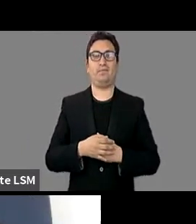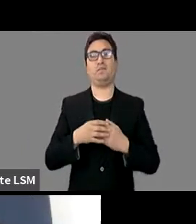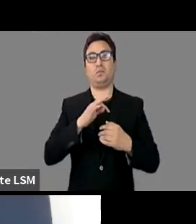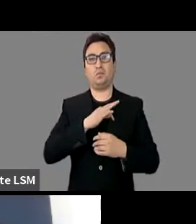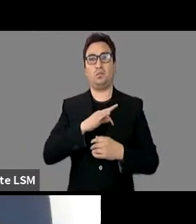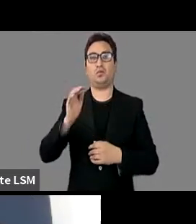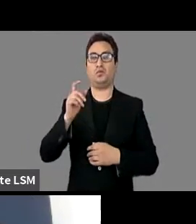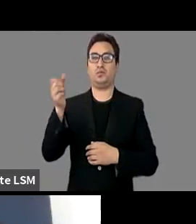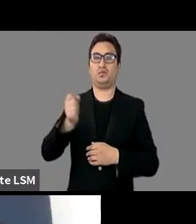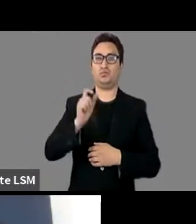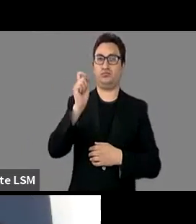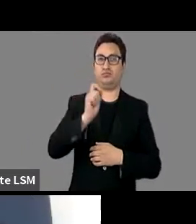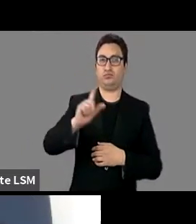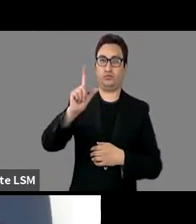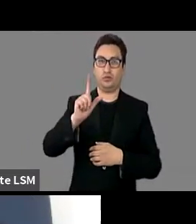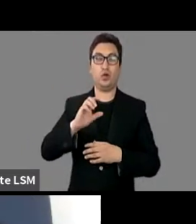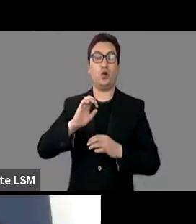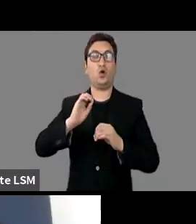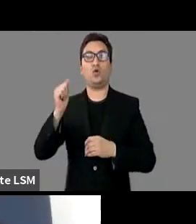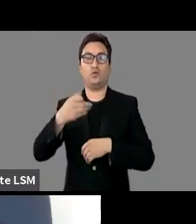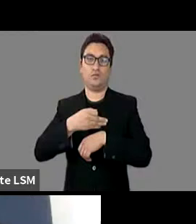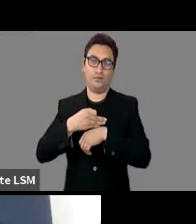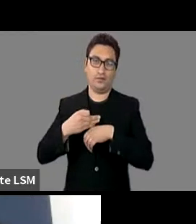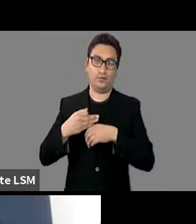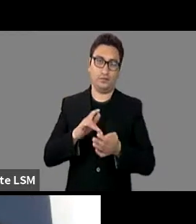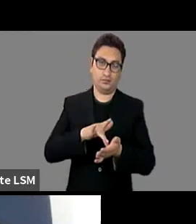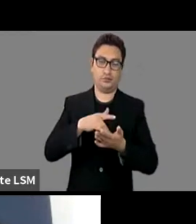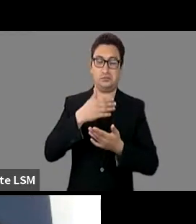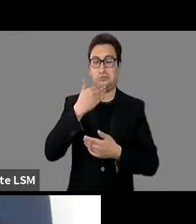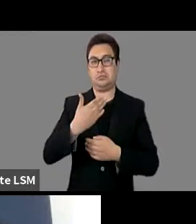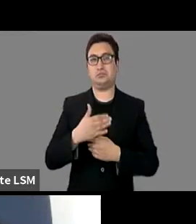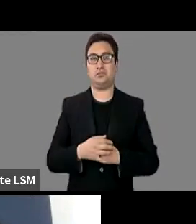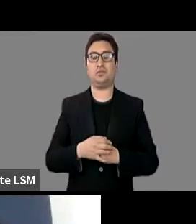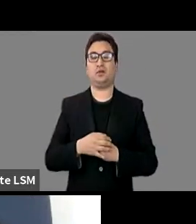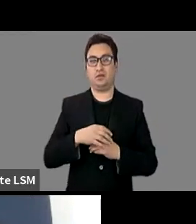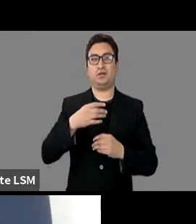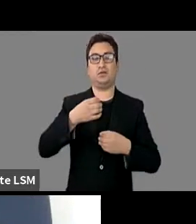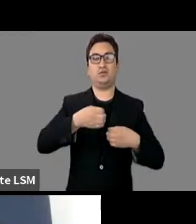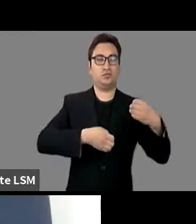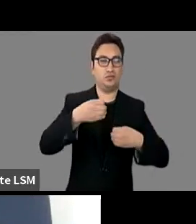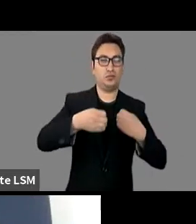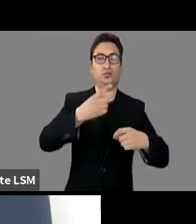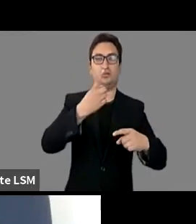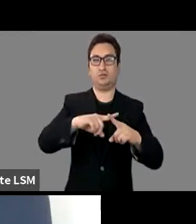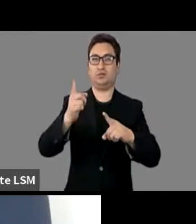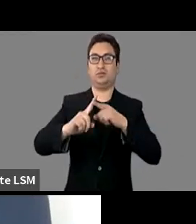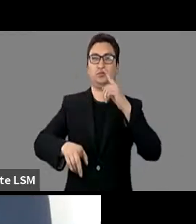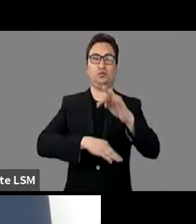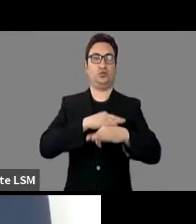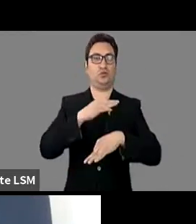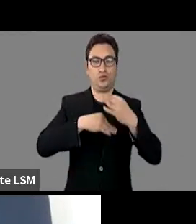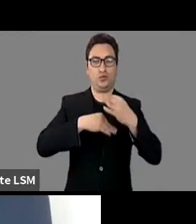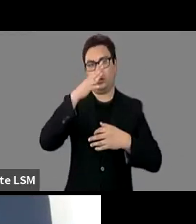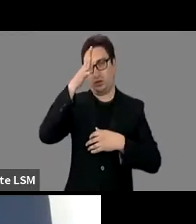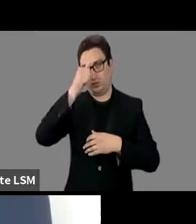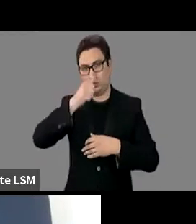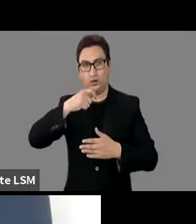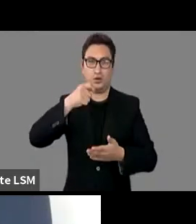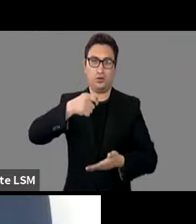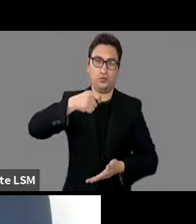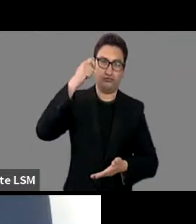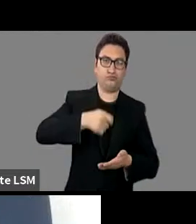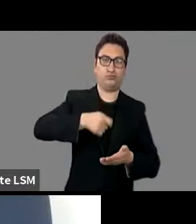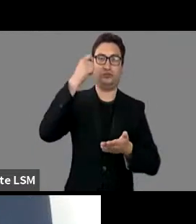familiar. En todas las diligencias, actuaciones, acuerdos, sentencias que se dicten, pues deben de ser con un lenguaje